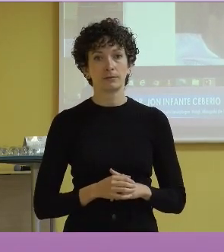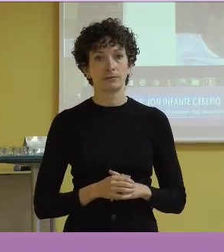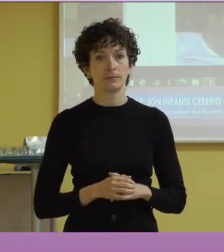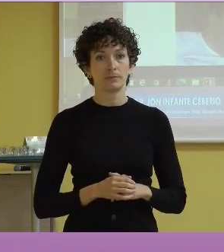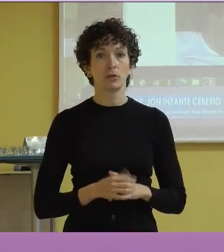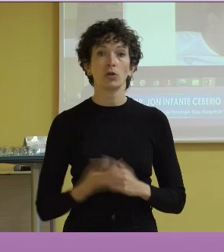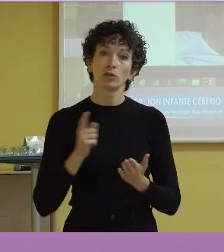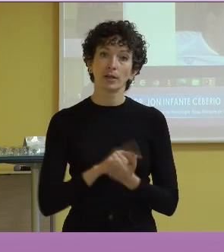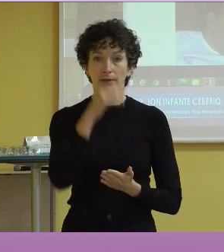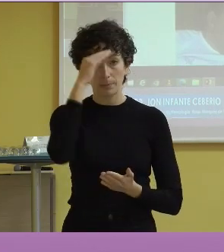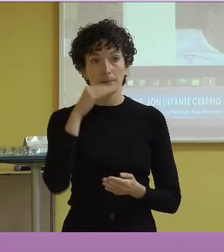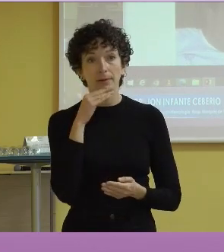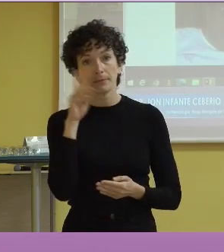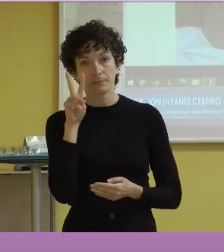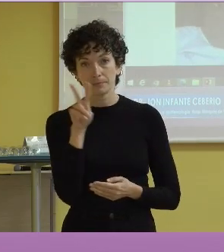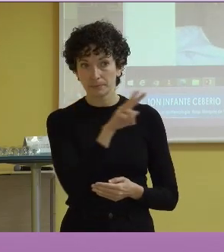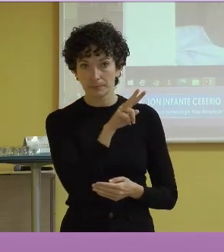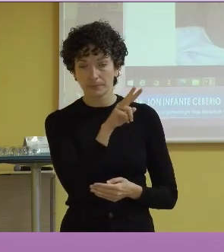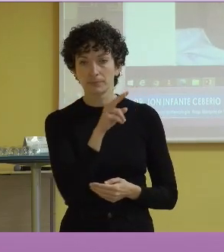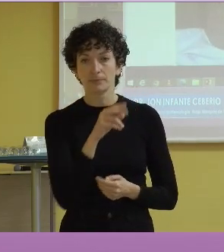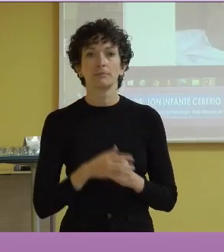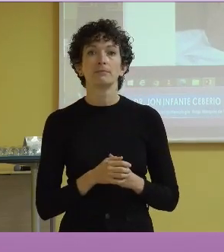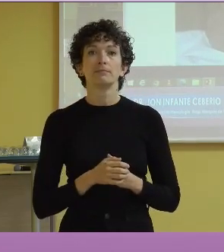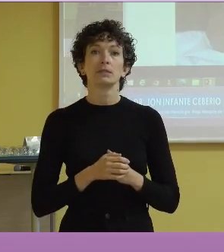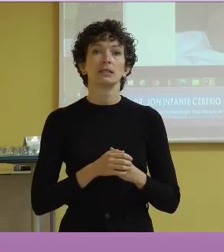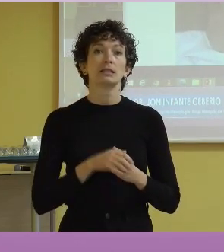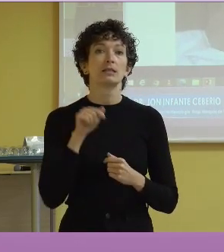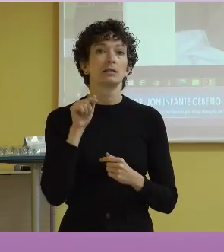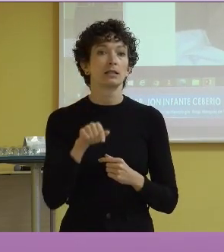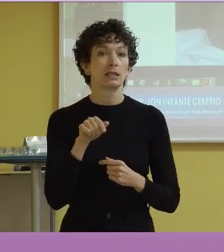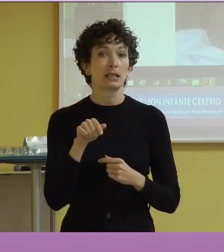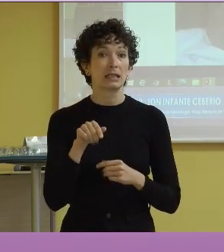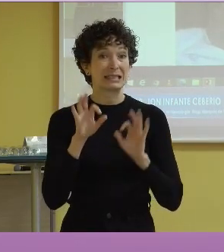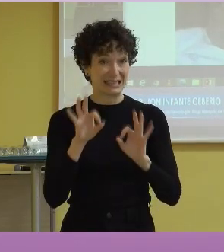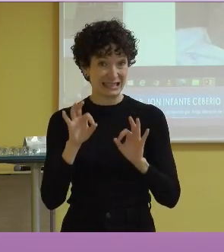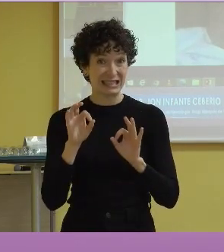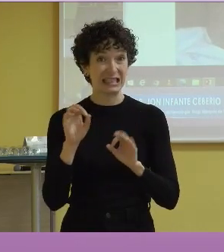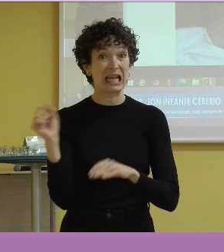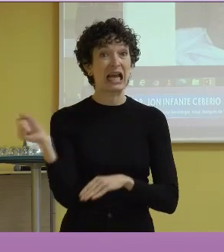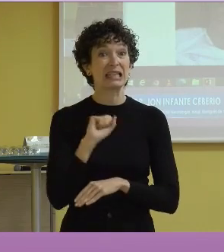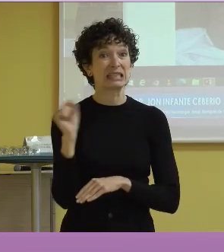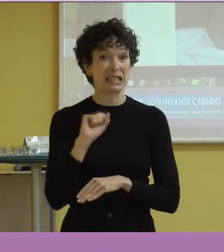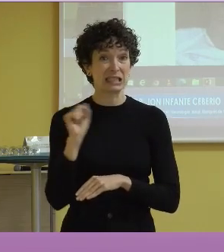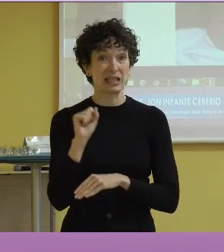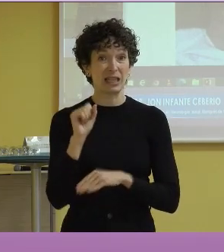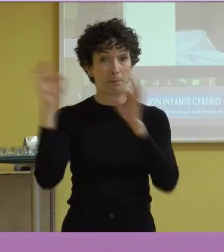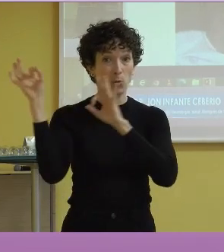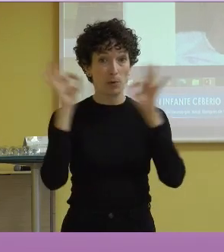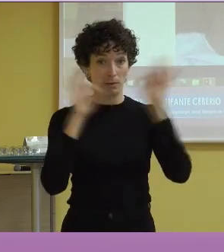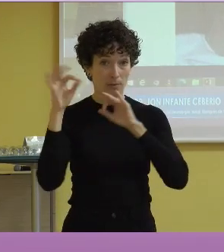De nuevo mira a tu padre. Bueno, hay 4 tipos de ataxia con apraxia ocular. Esta es la tipo 1, que es la más